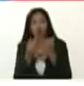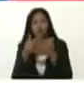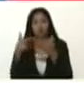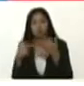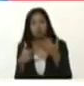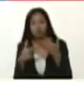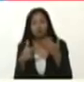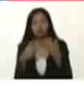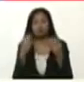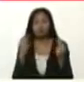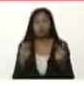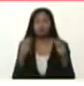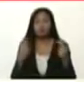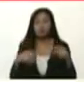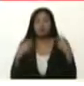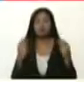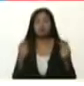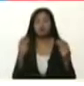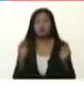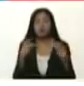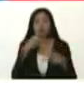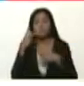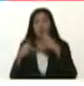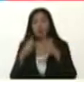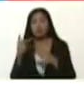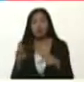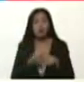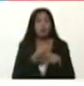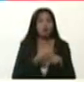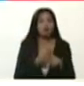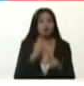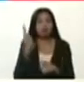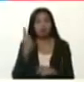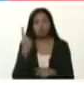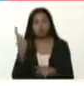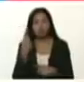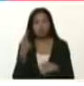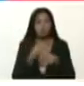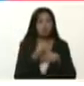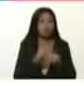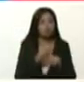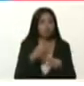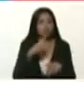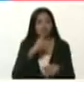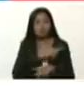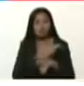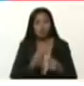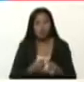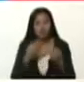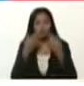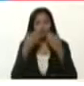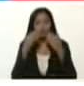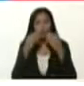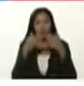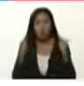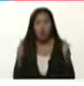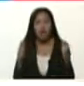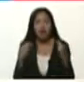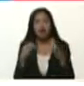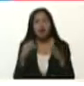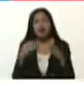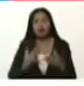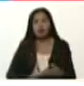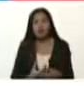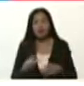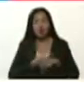acciones políticas, gubernamentales. Un solo gobierno, el poder popular, las alcaldías, las